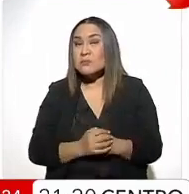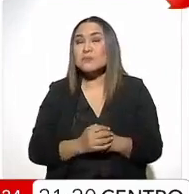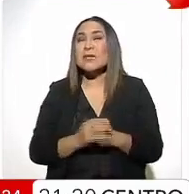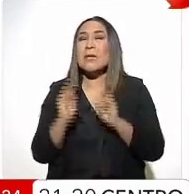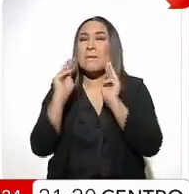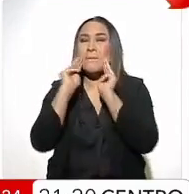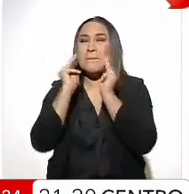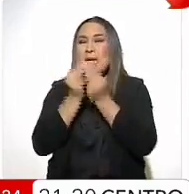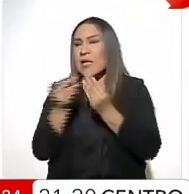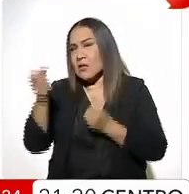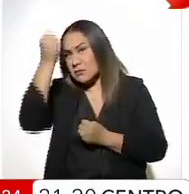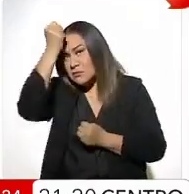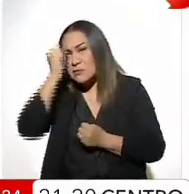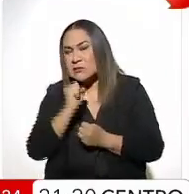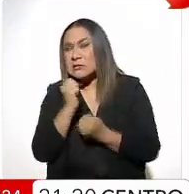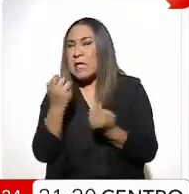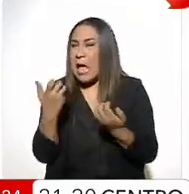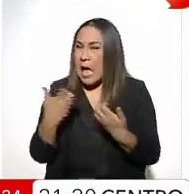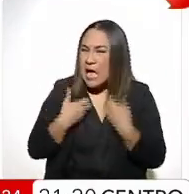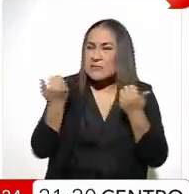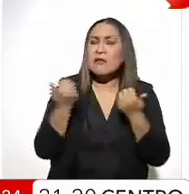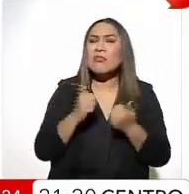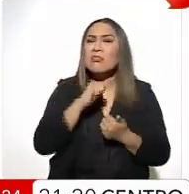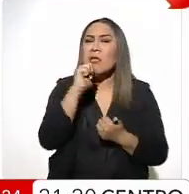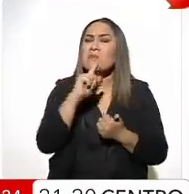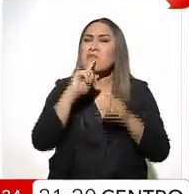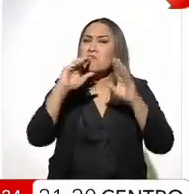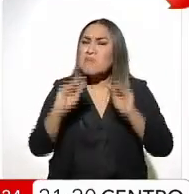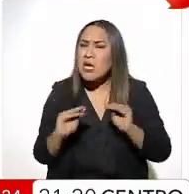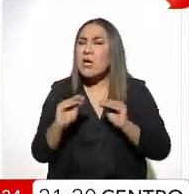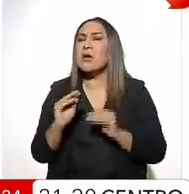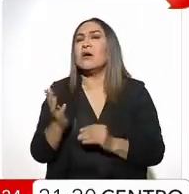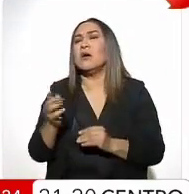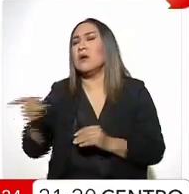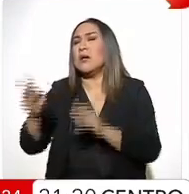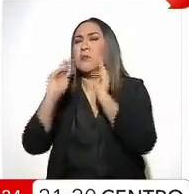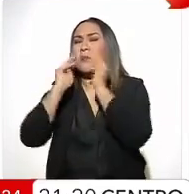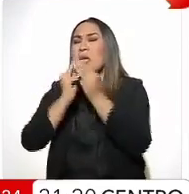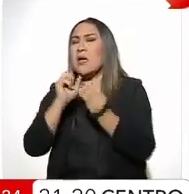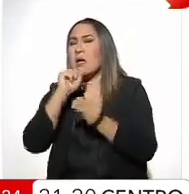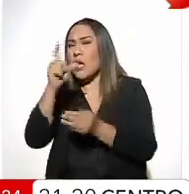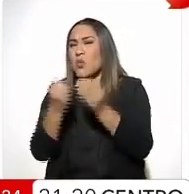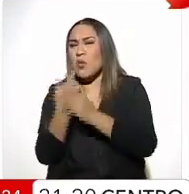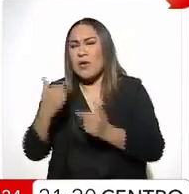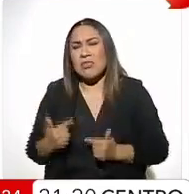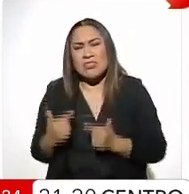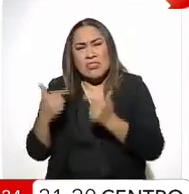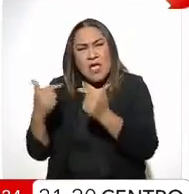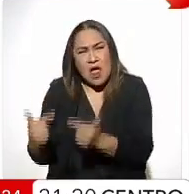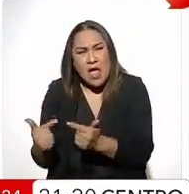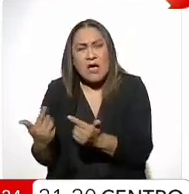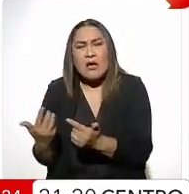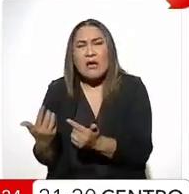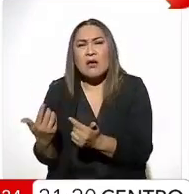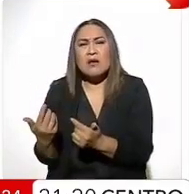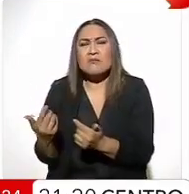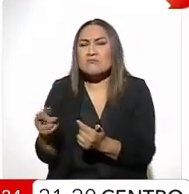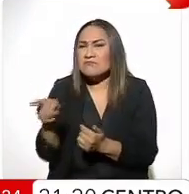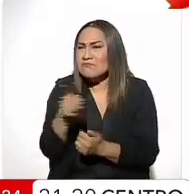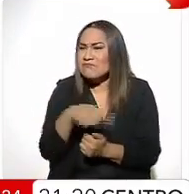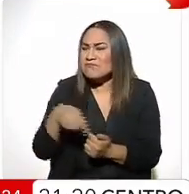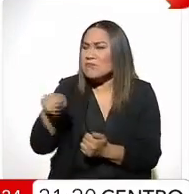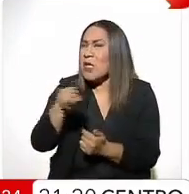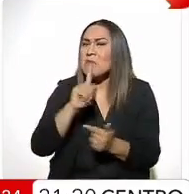cartel de Sinaloa, ni de los Chapitos, ni de Jalisco Nueva Generación, o lo que queda del cártel del Golfo y los